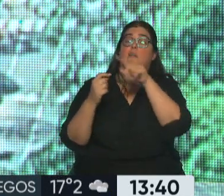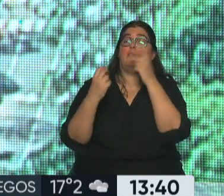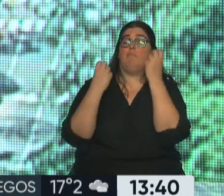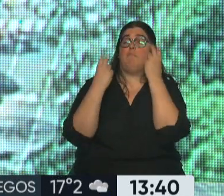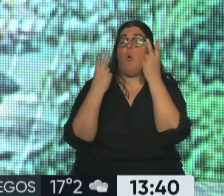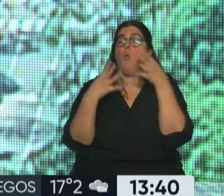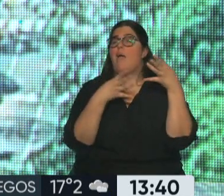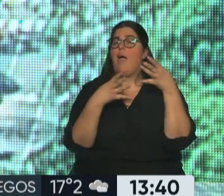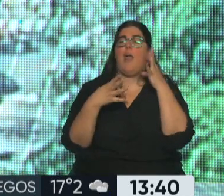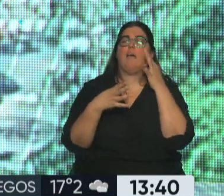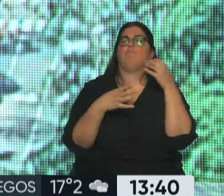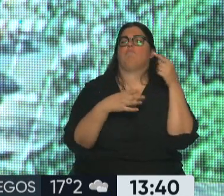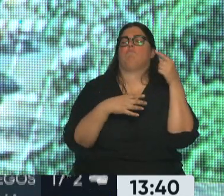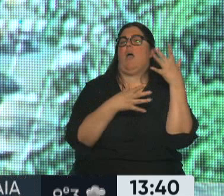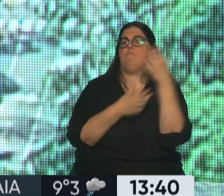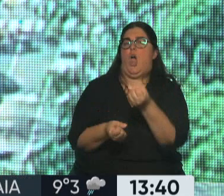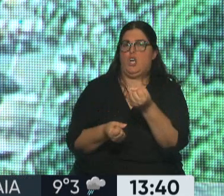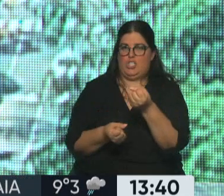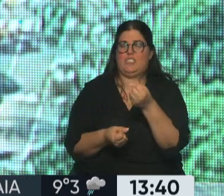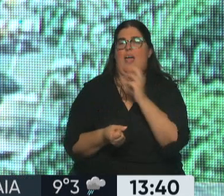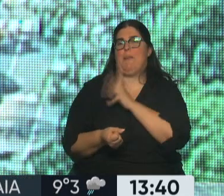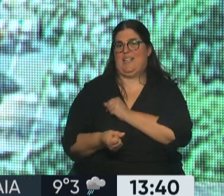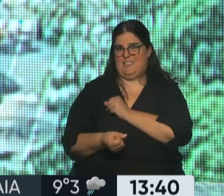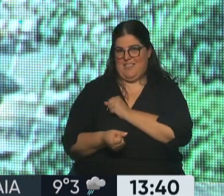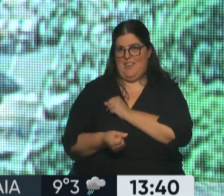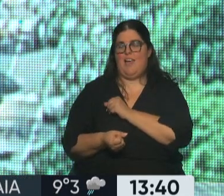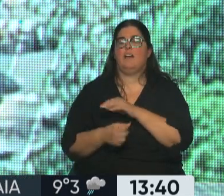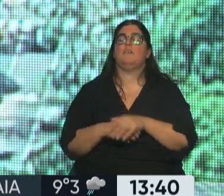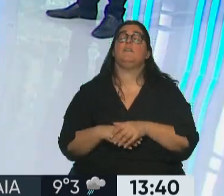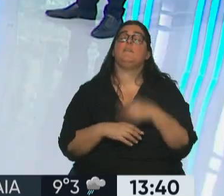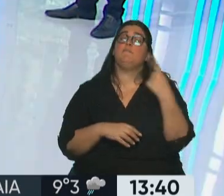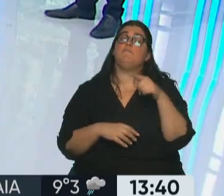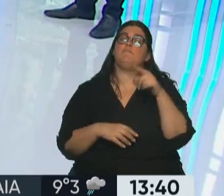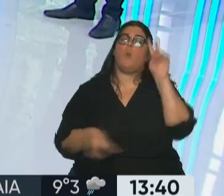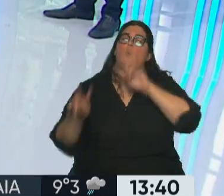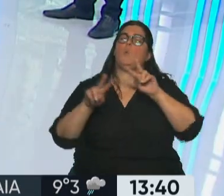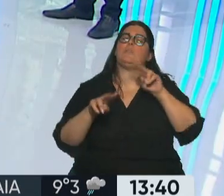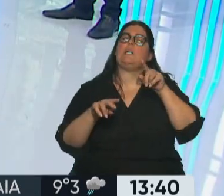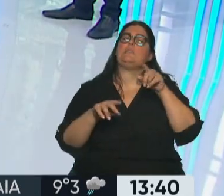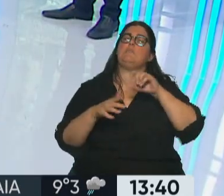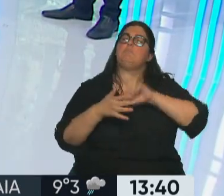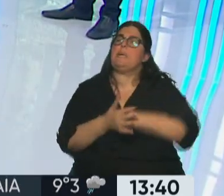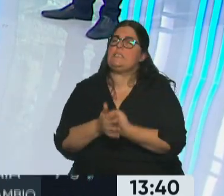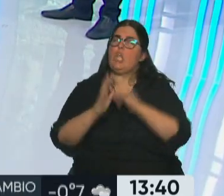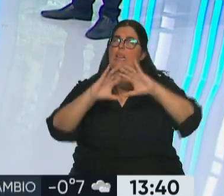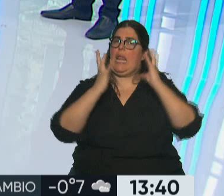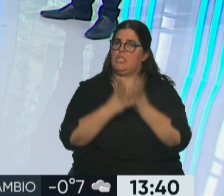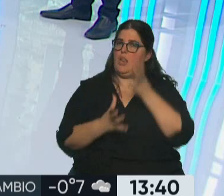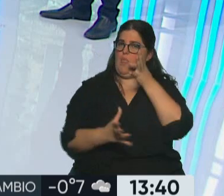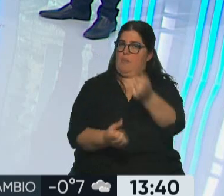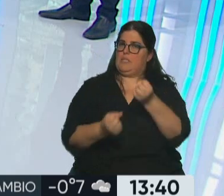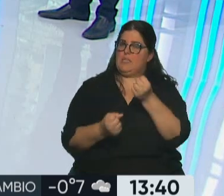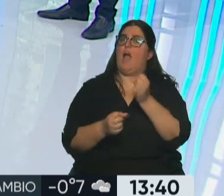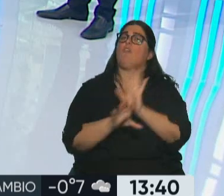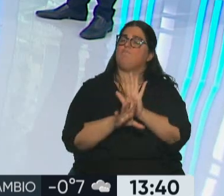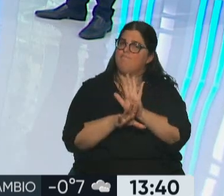híbrida bueno apoyando la causa Palestina y eh provocan una presión internacional tan grande que también se entiende